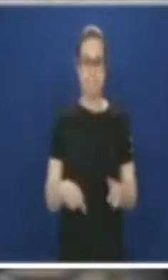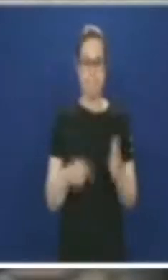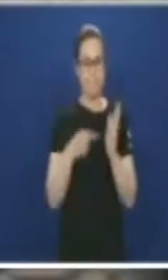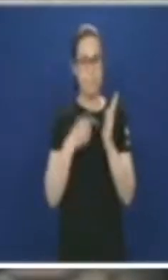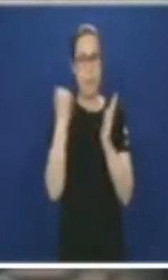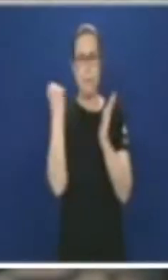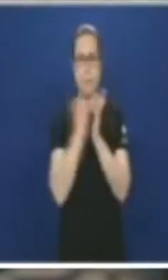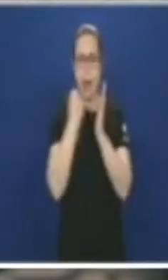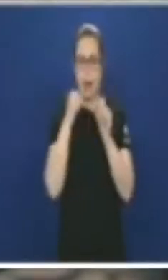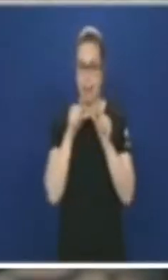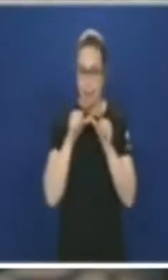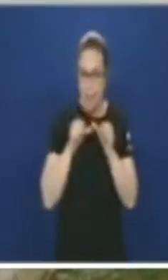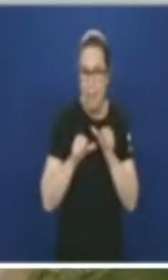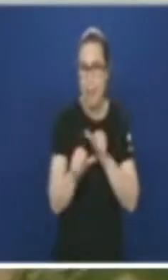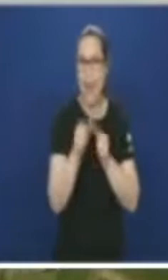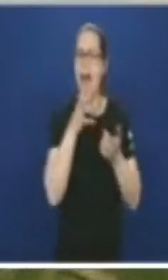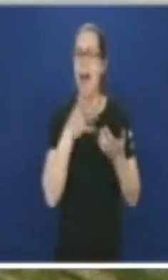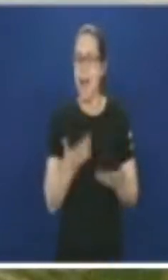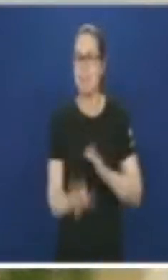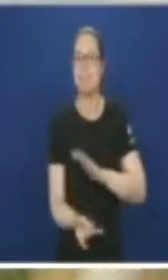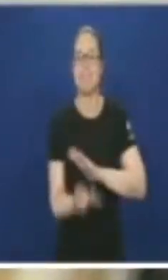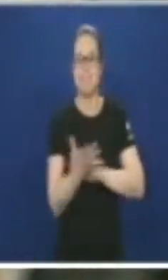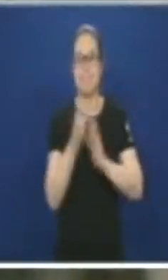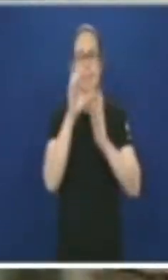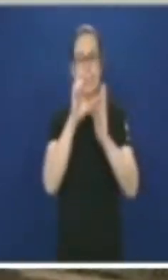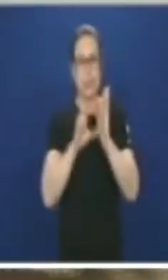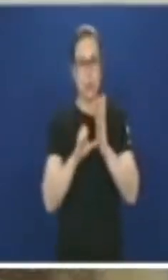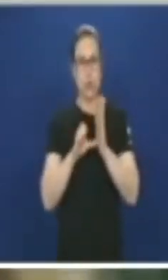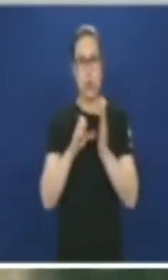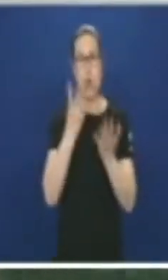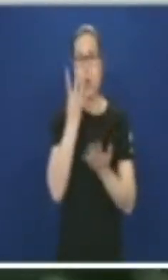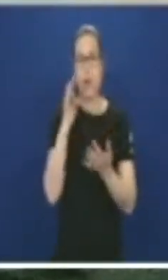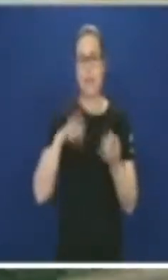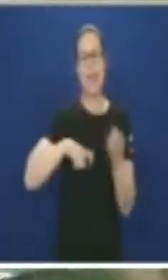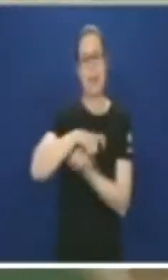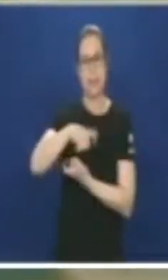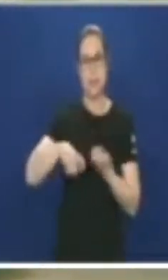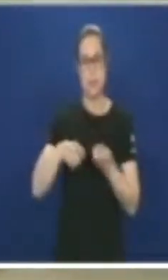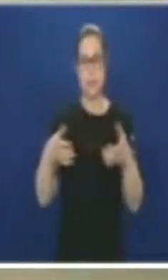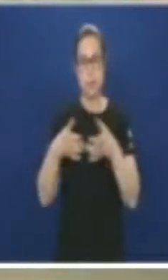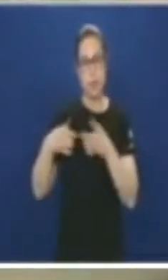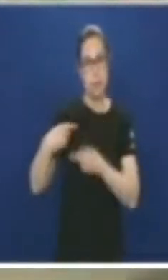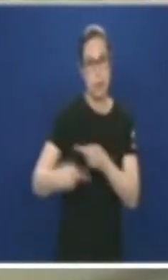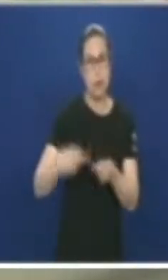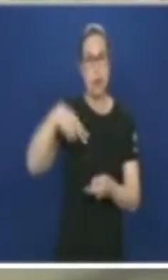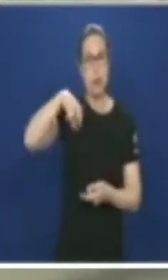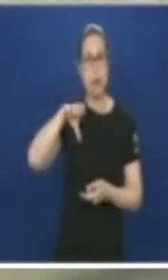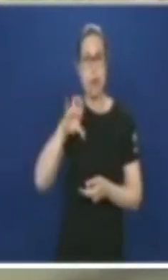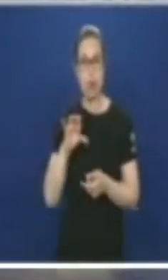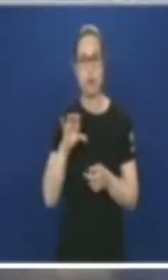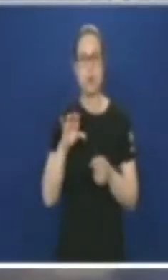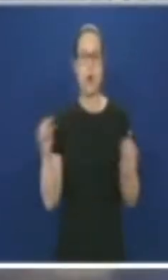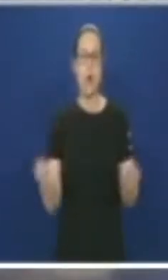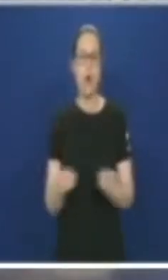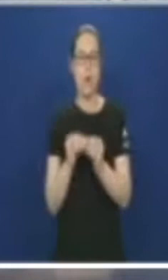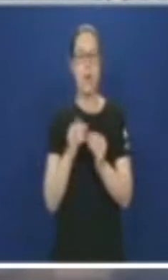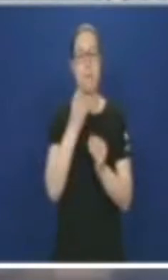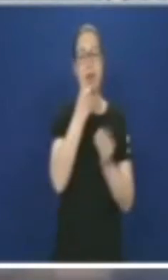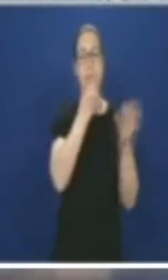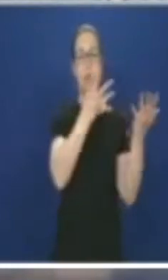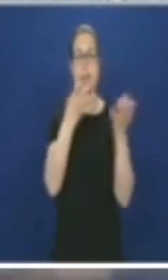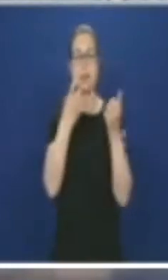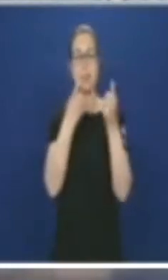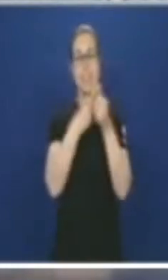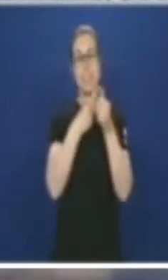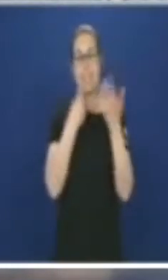de Autonomía de Galicia que hoxe cumpre 40 anos. A experiencia de Nos rematou de forma abrupta co golpe de Estado de